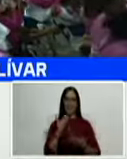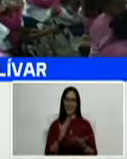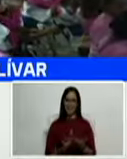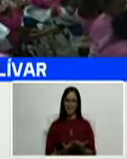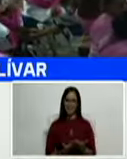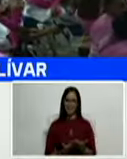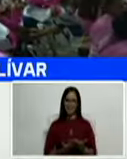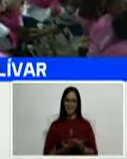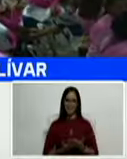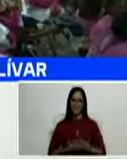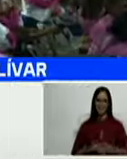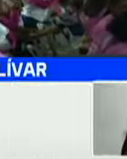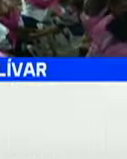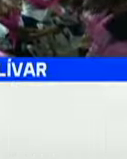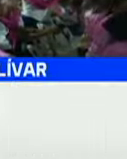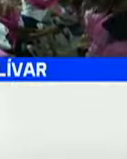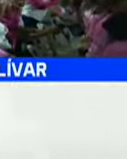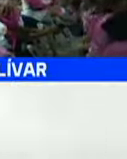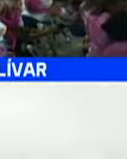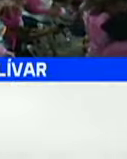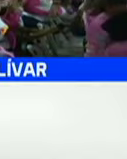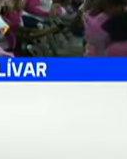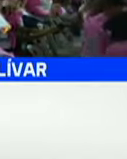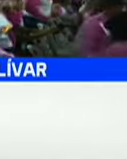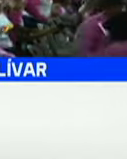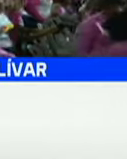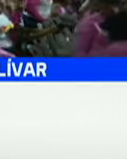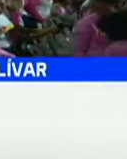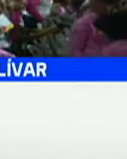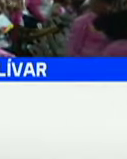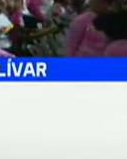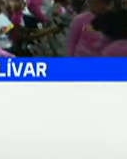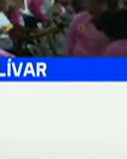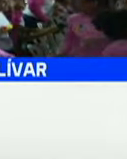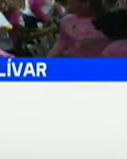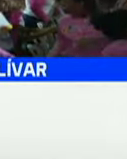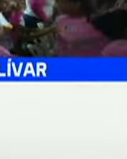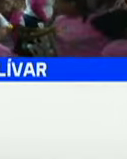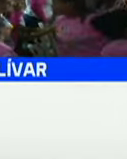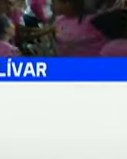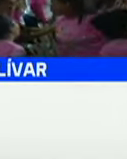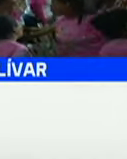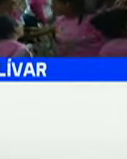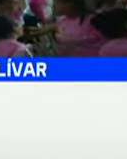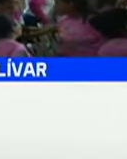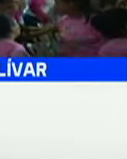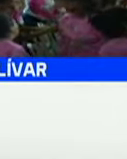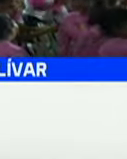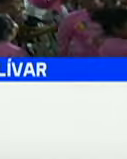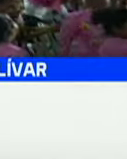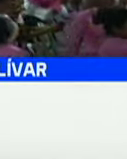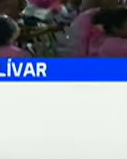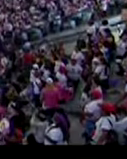Gracias. Este tema es para ti, Josefa Sánchez.